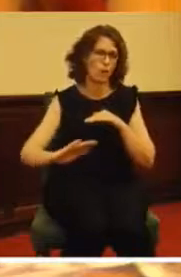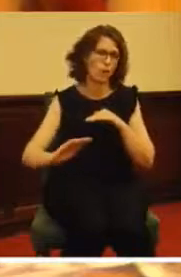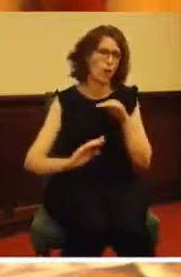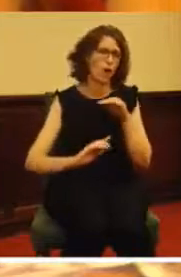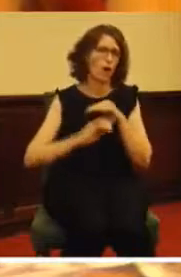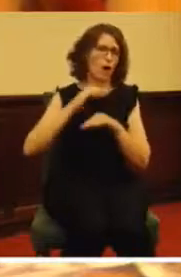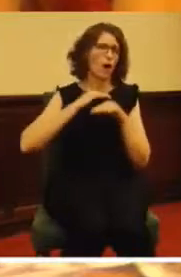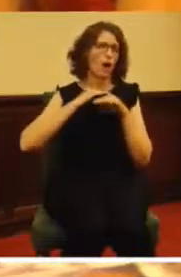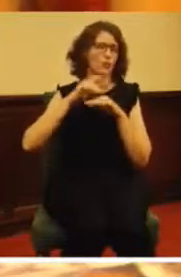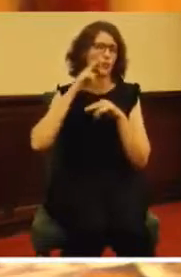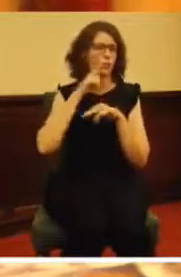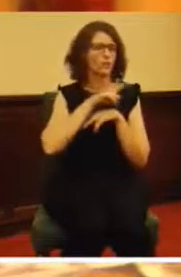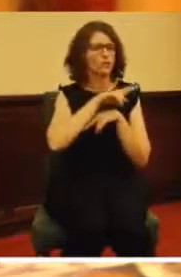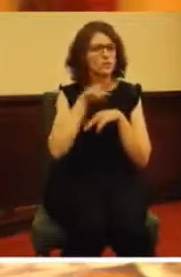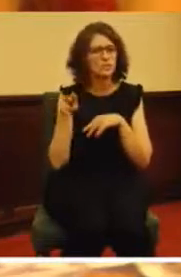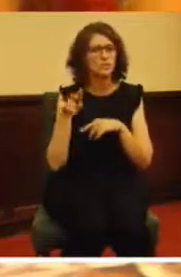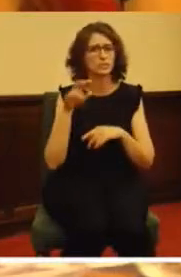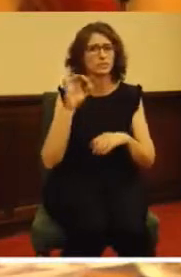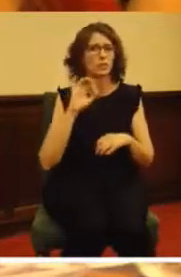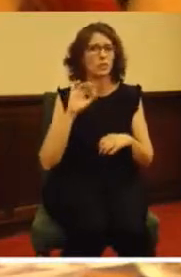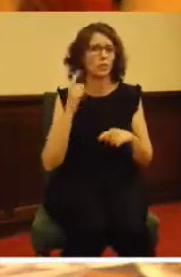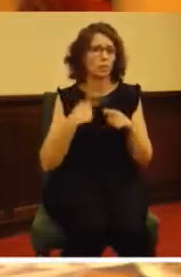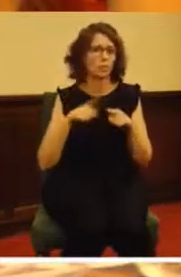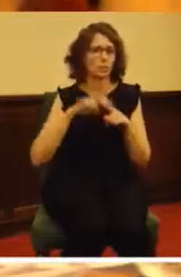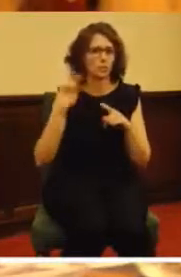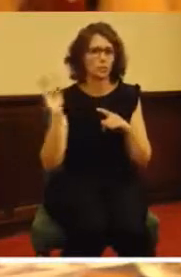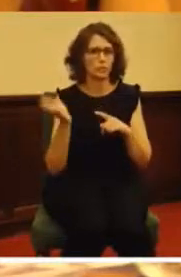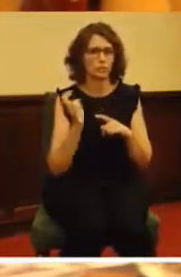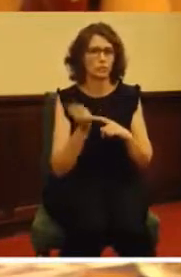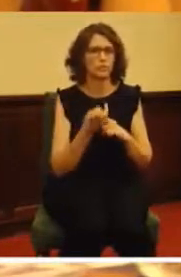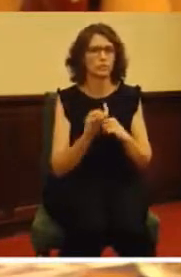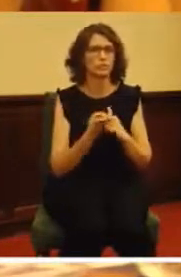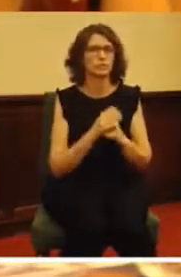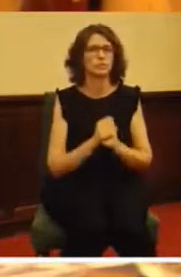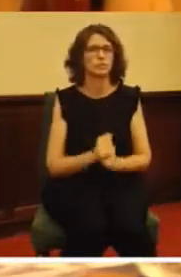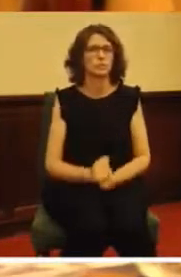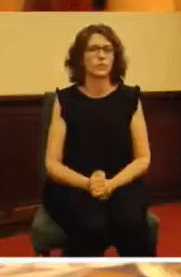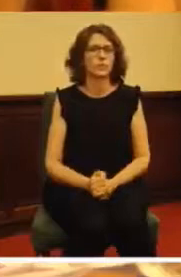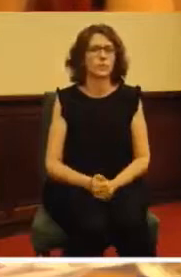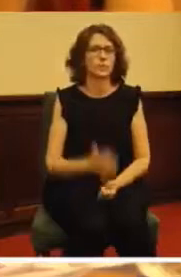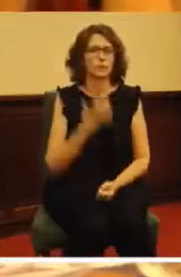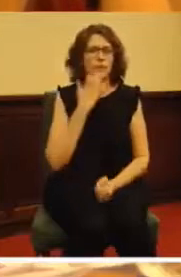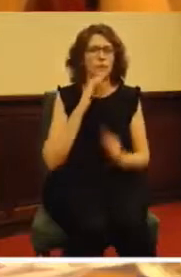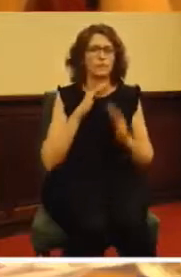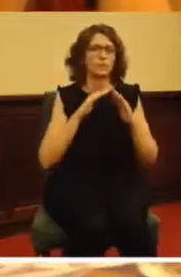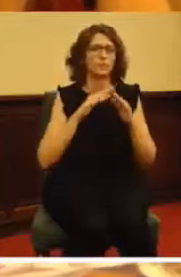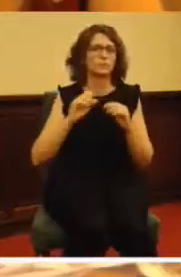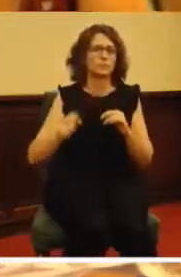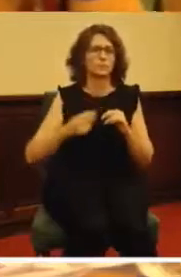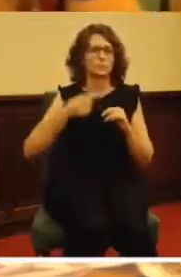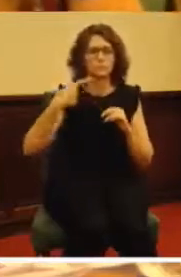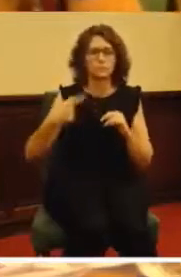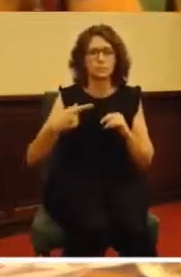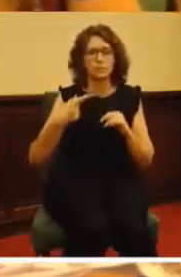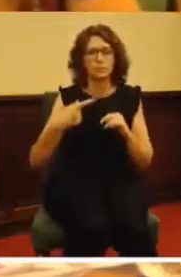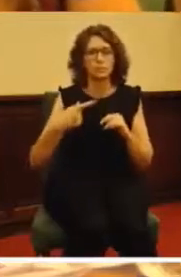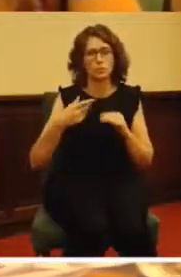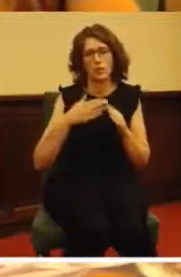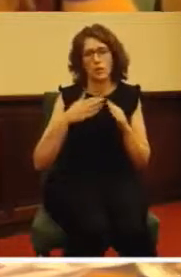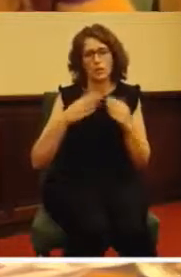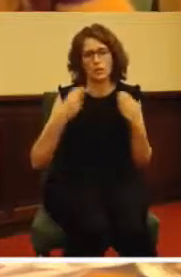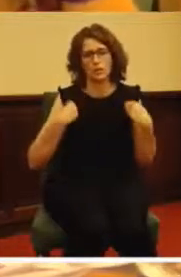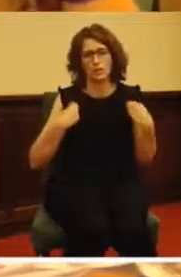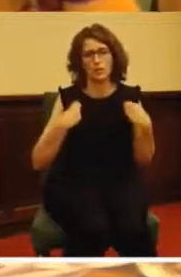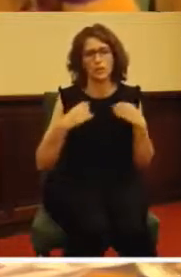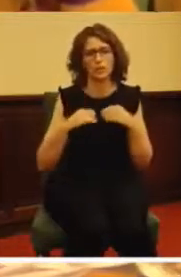con vistas. Otros factores también que se tienen en cuenta es que el piso, la vivienda que